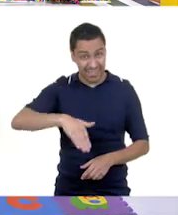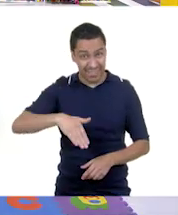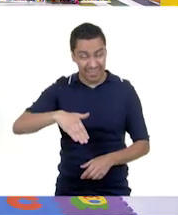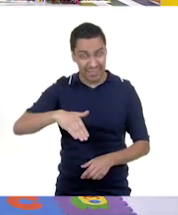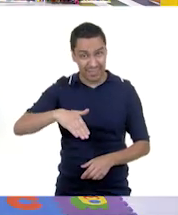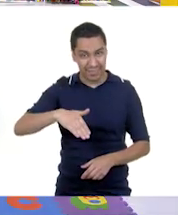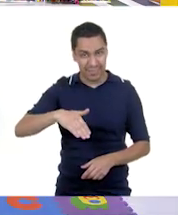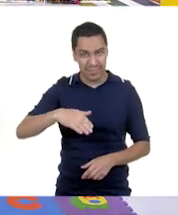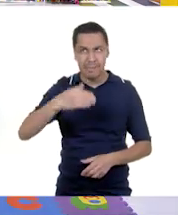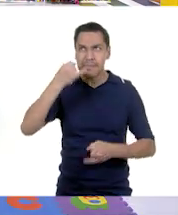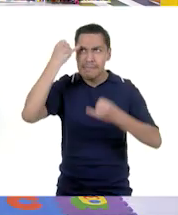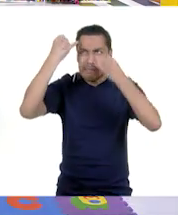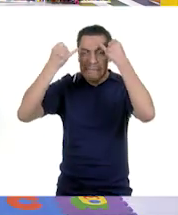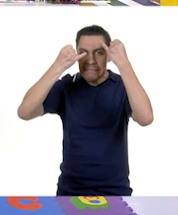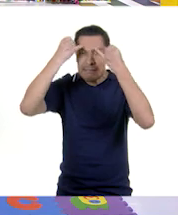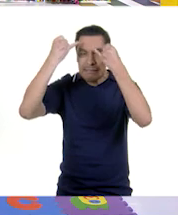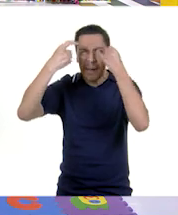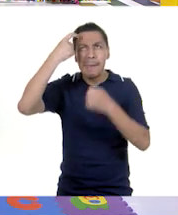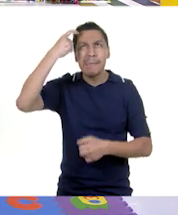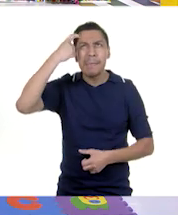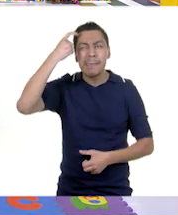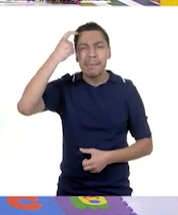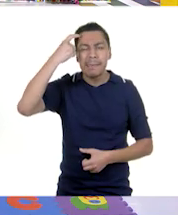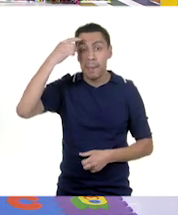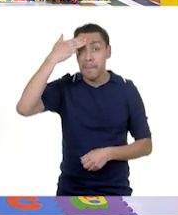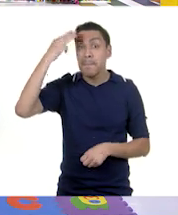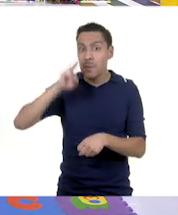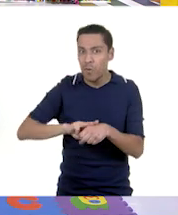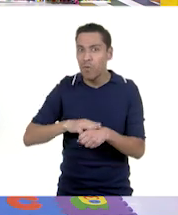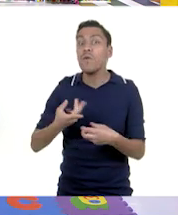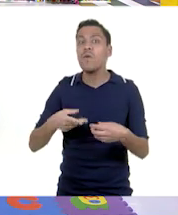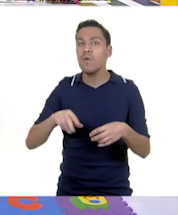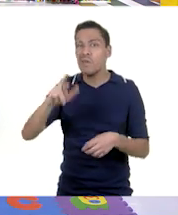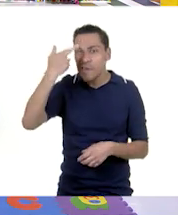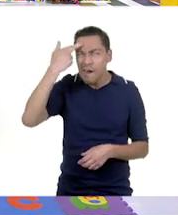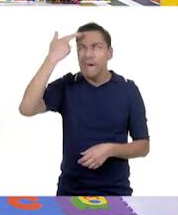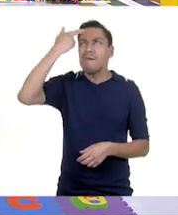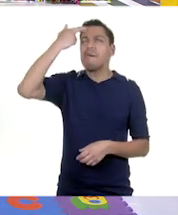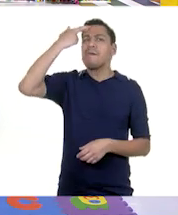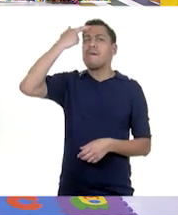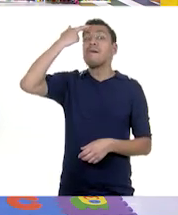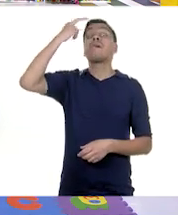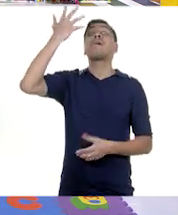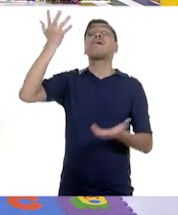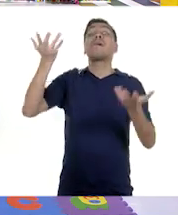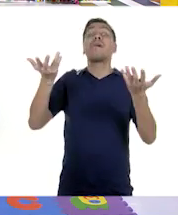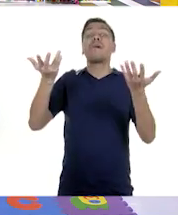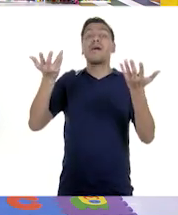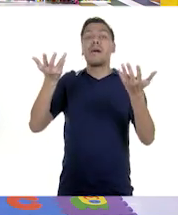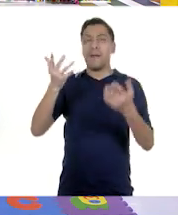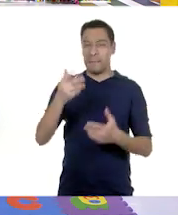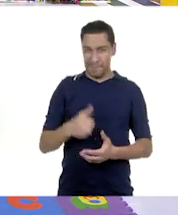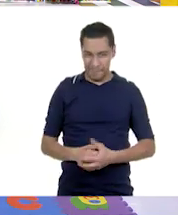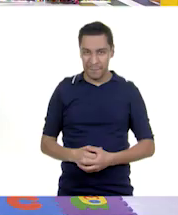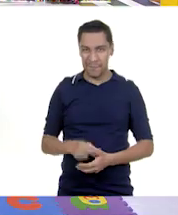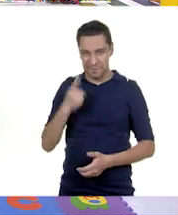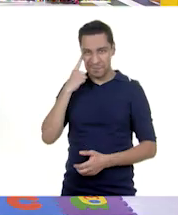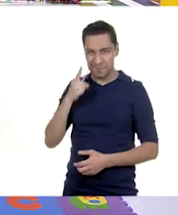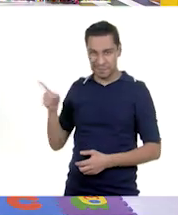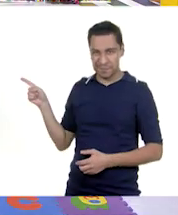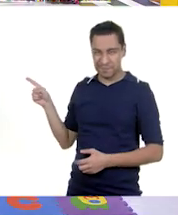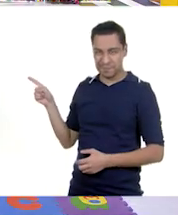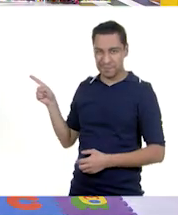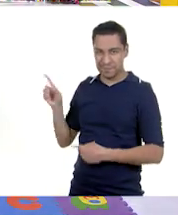imaginación, bueno, no a la imaginación solamente, a la memoria Así o a es. La inteligencia de las niñas y los niños. Y es la... ¡La palmera! ¡Exacto! Muy